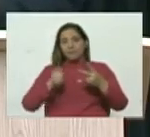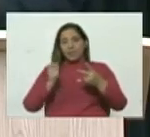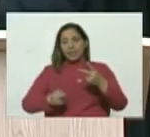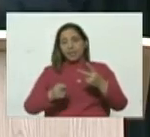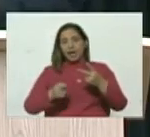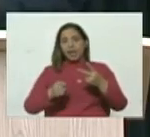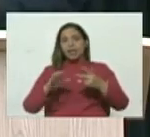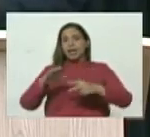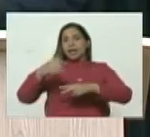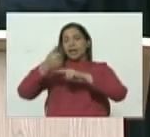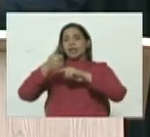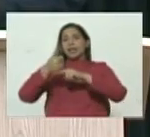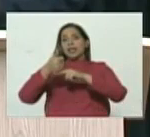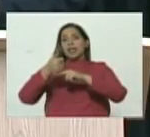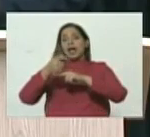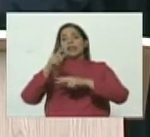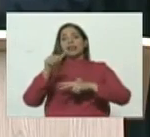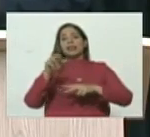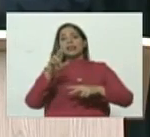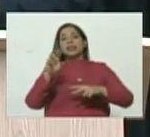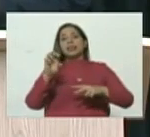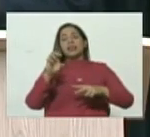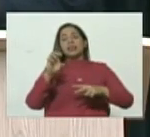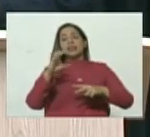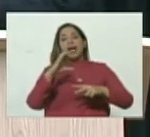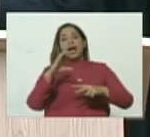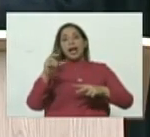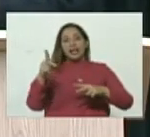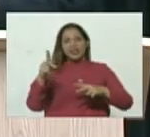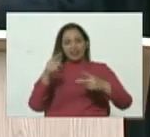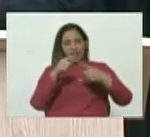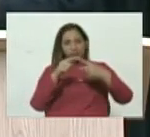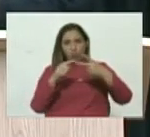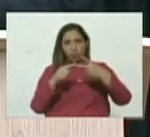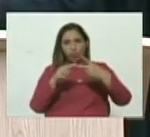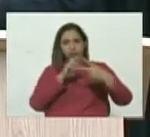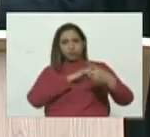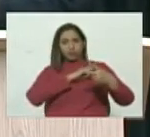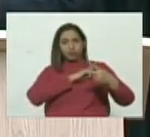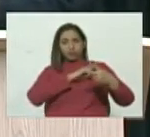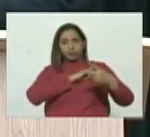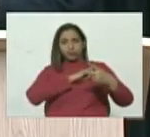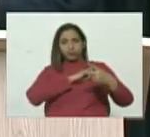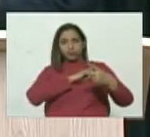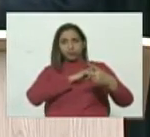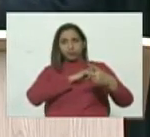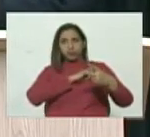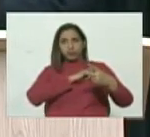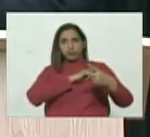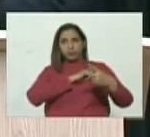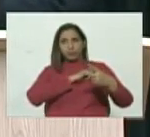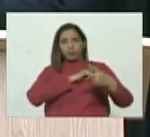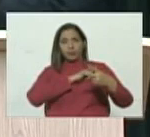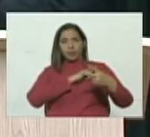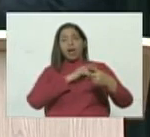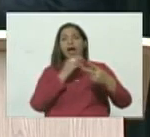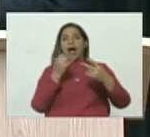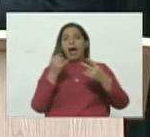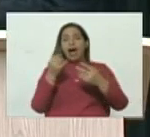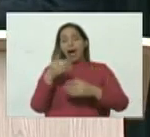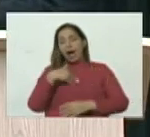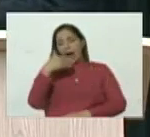William Saab, estos dos por causas religiosas de la pugna entre árabes